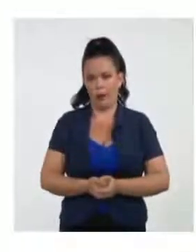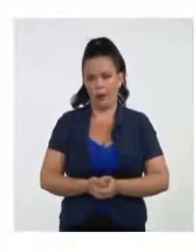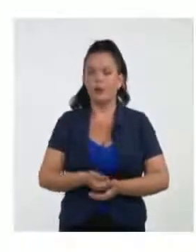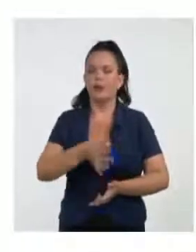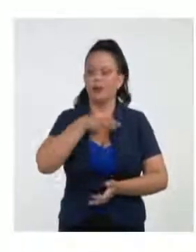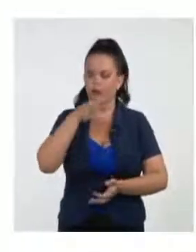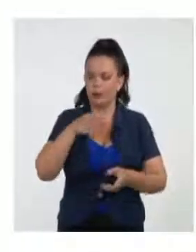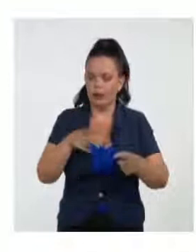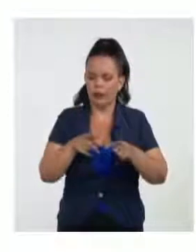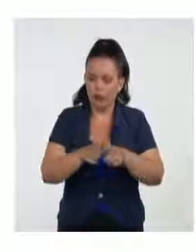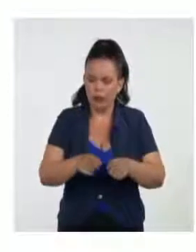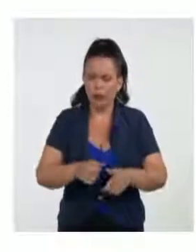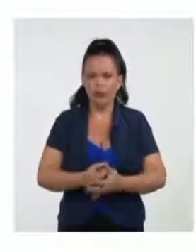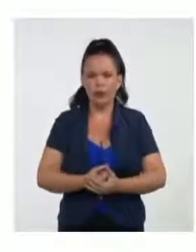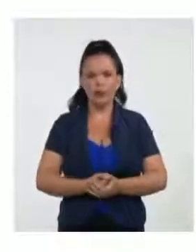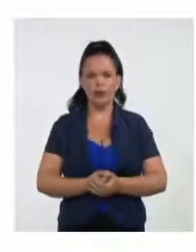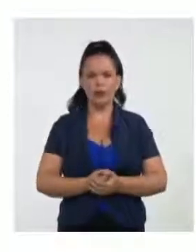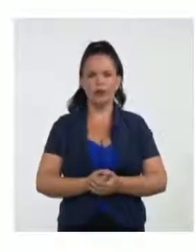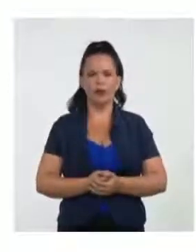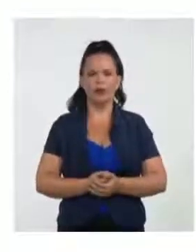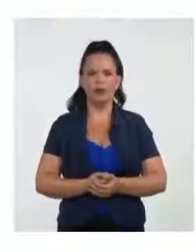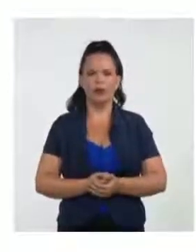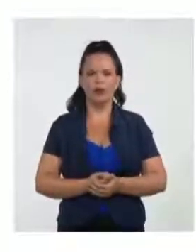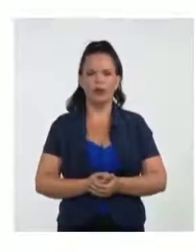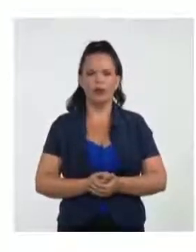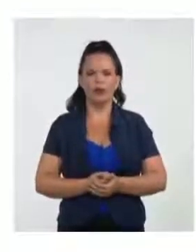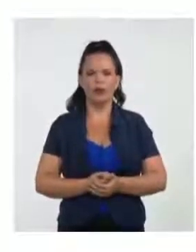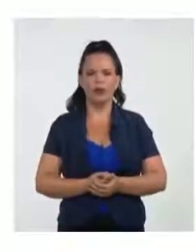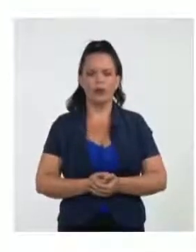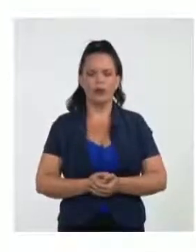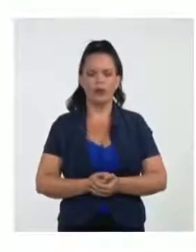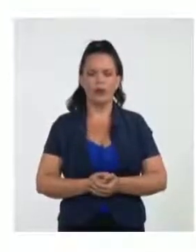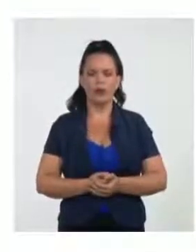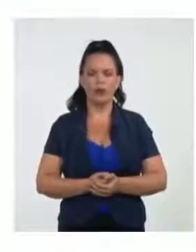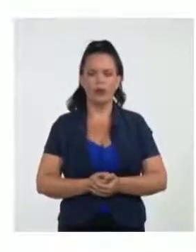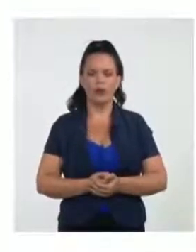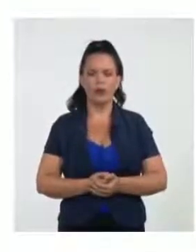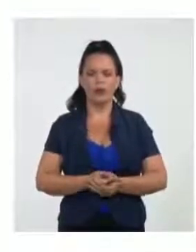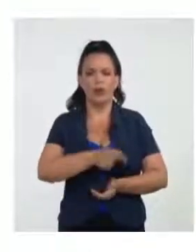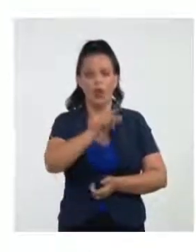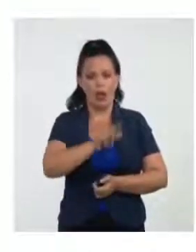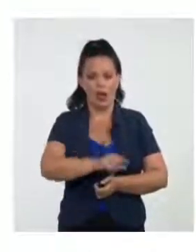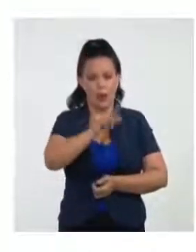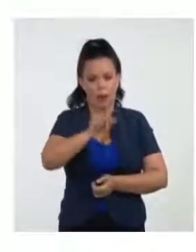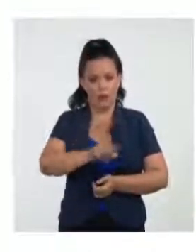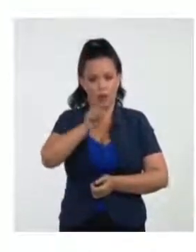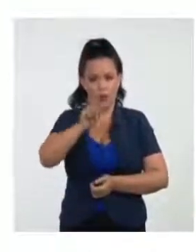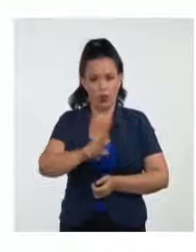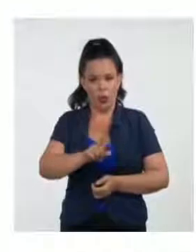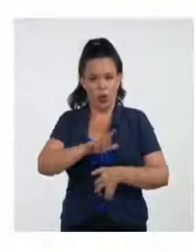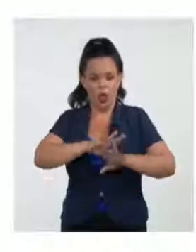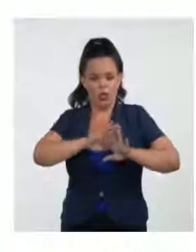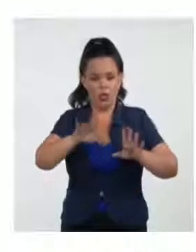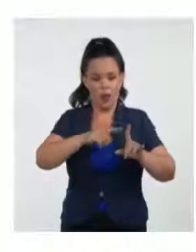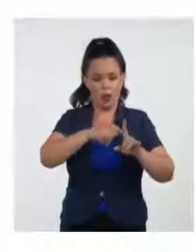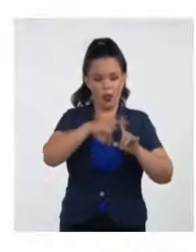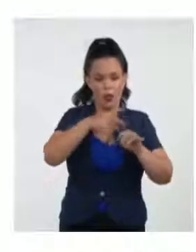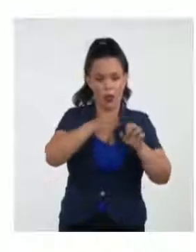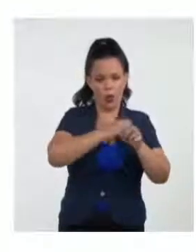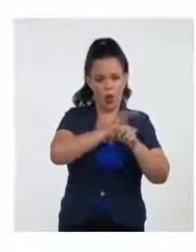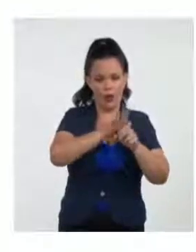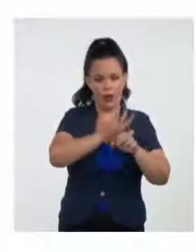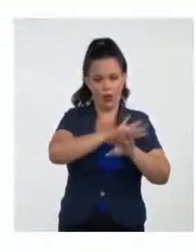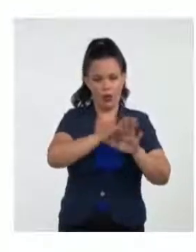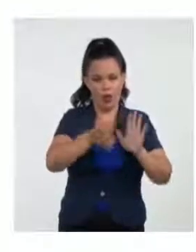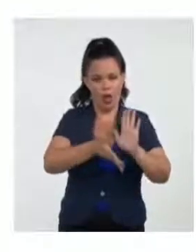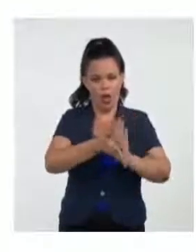los casos susceptibles, es decir, que sería la mayoría de la población, aquellas personas que ya han adquirido el virus, bueno, aquellos que se recuperaron y